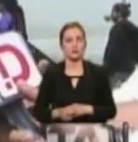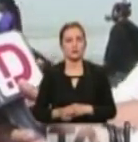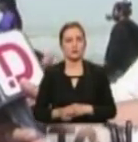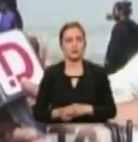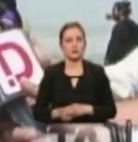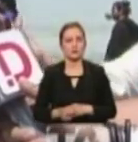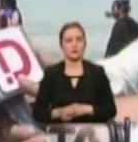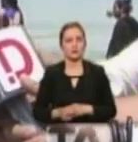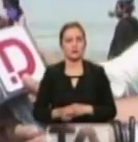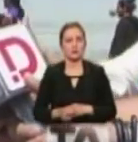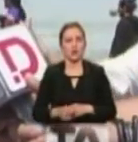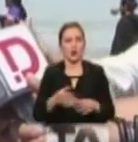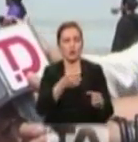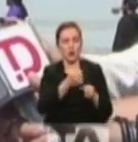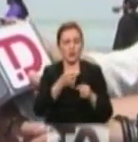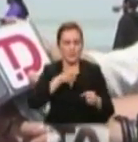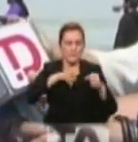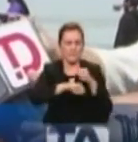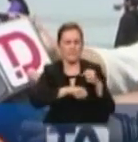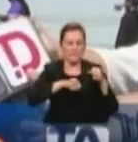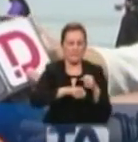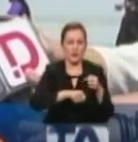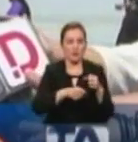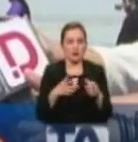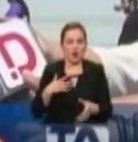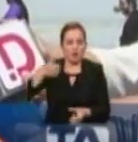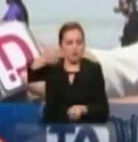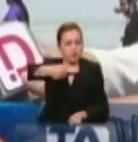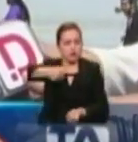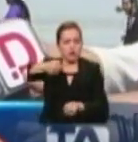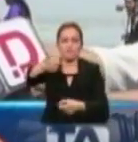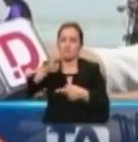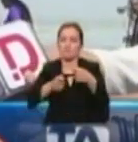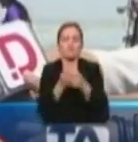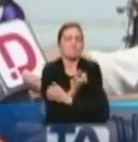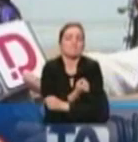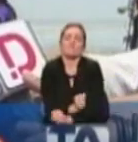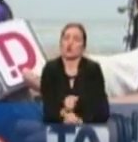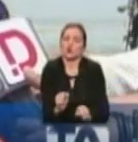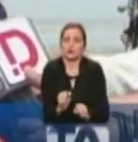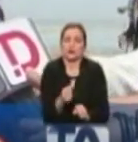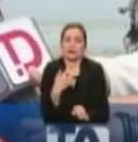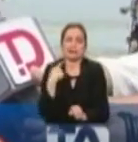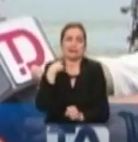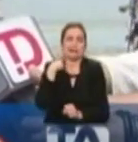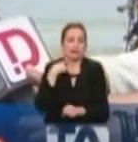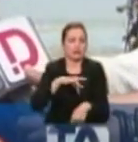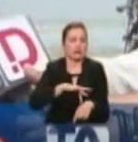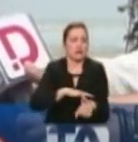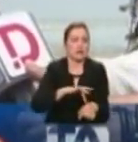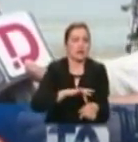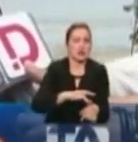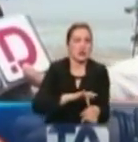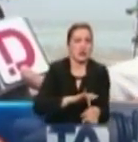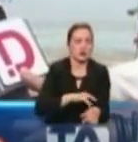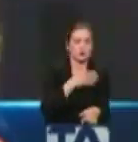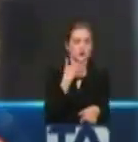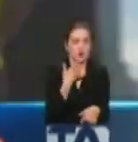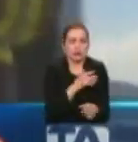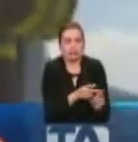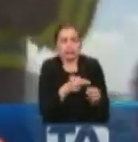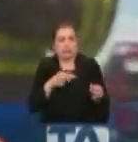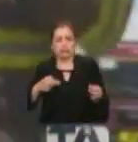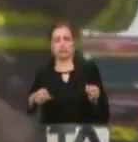Quisimos romper un poco de puertas, ver si podíamos apagar con los extintores, pero era imposible, ya estaba todo prácticamente incendiándose, mejor nos